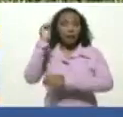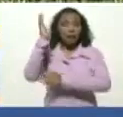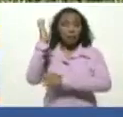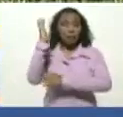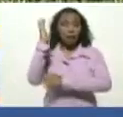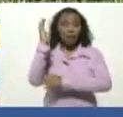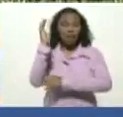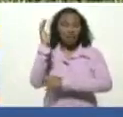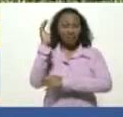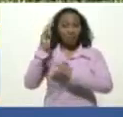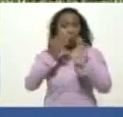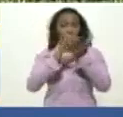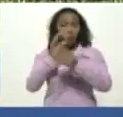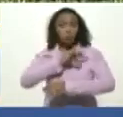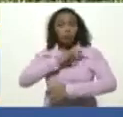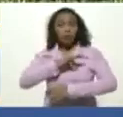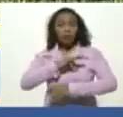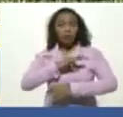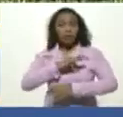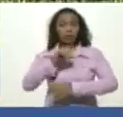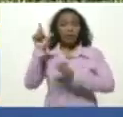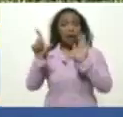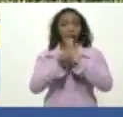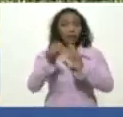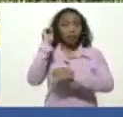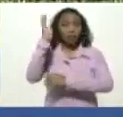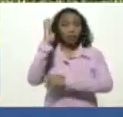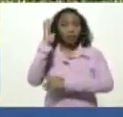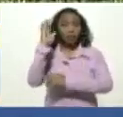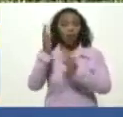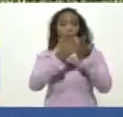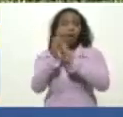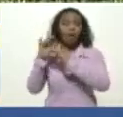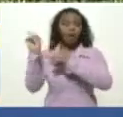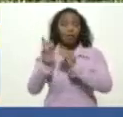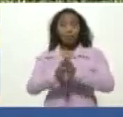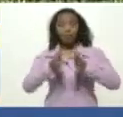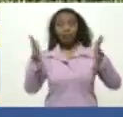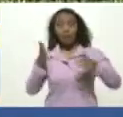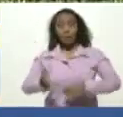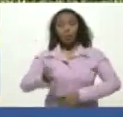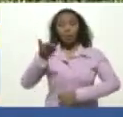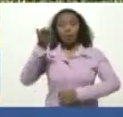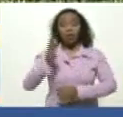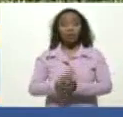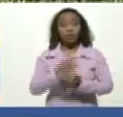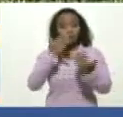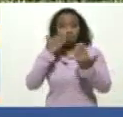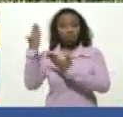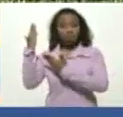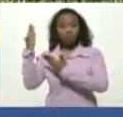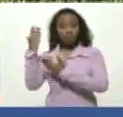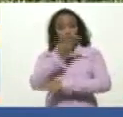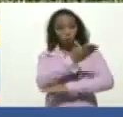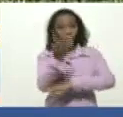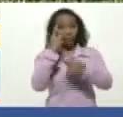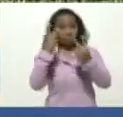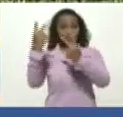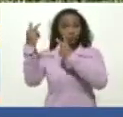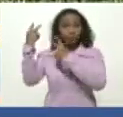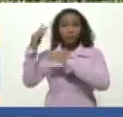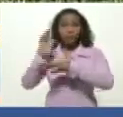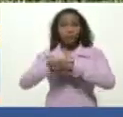está debatiendo la ley del parlamento comunal. Es otra gran noticia. ¿Ves? Fíjense ustedes el histórico